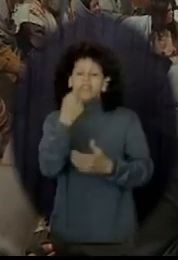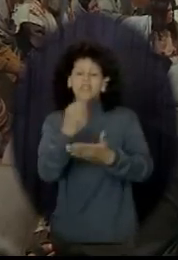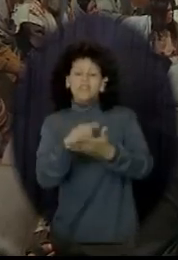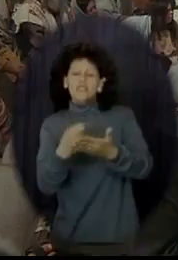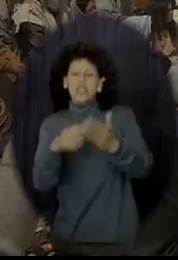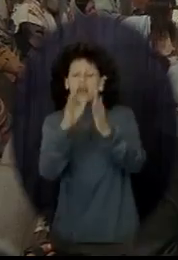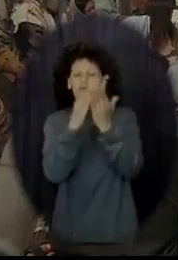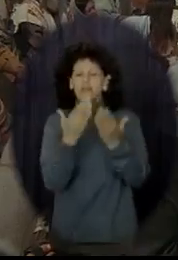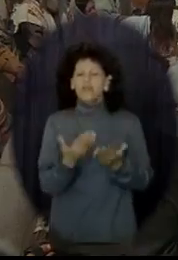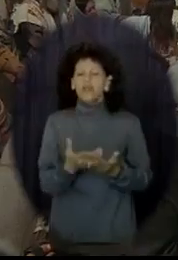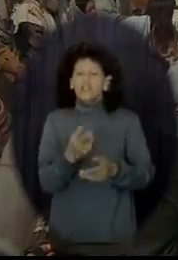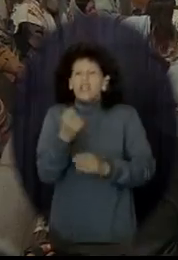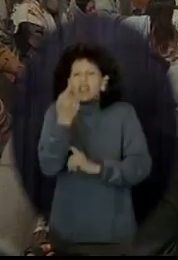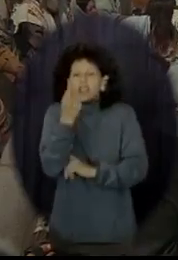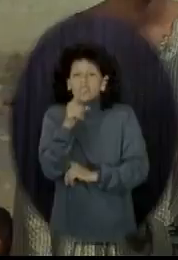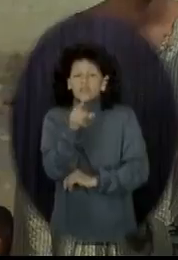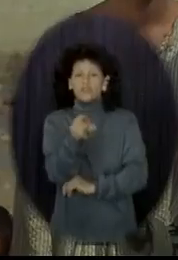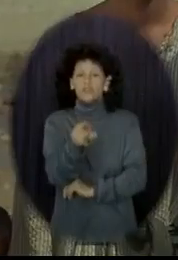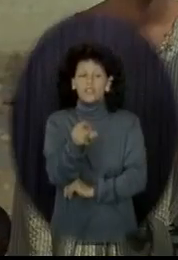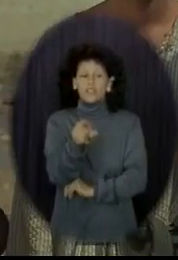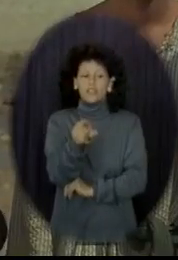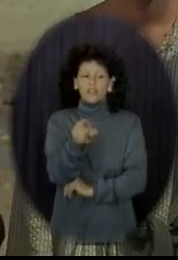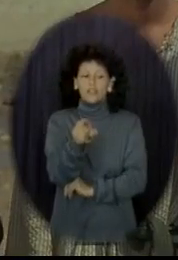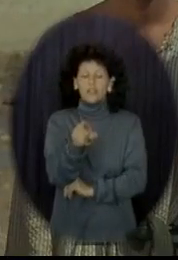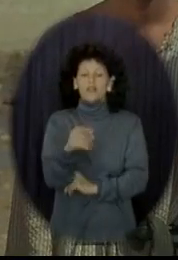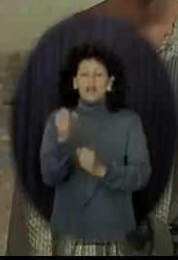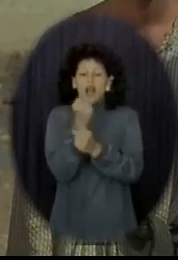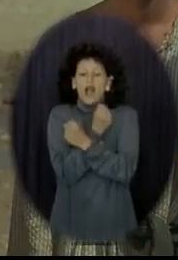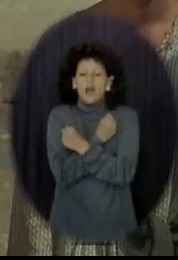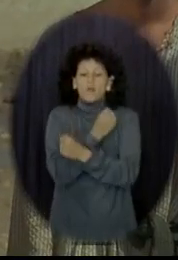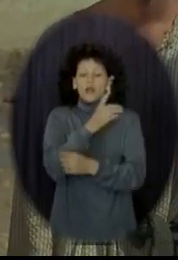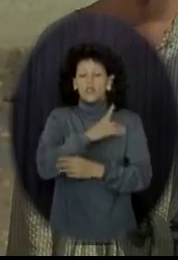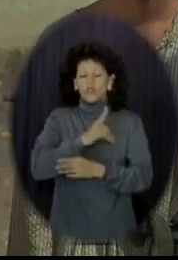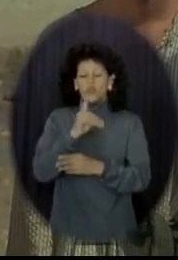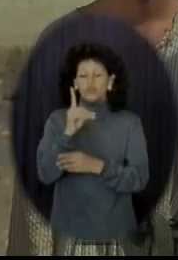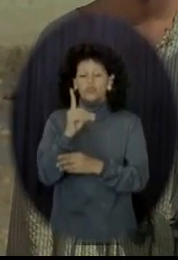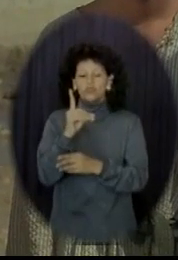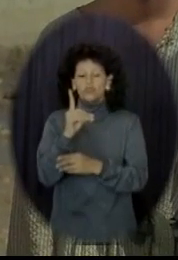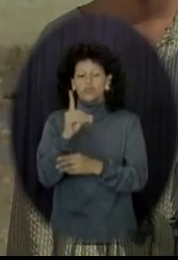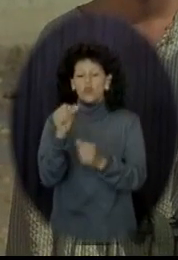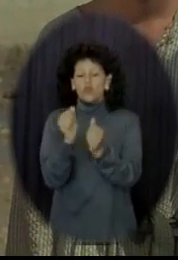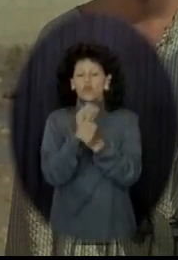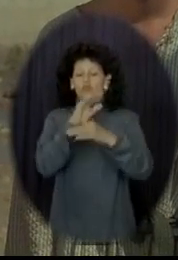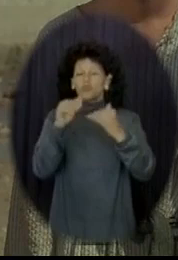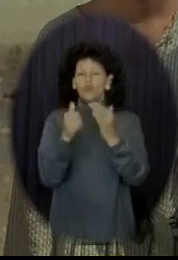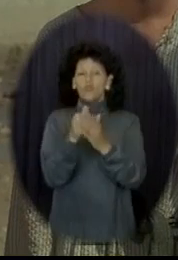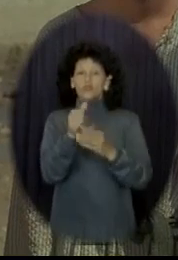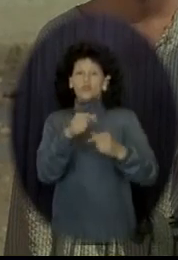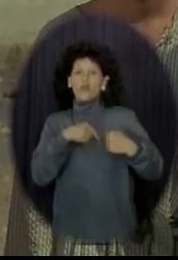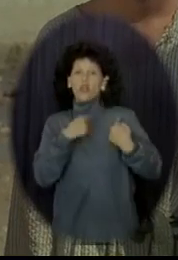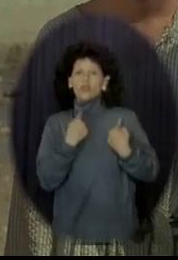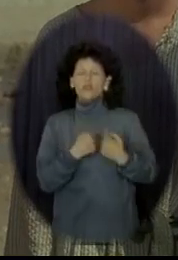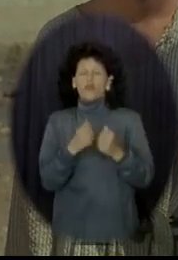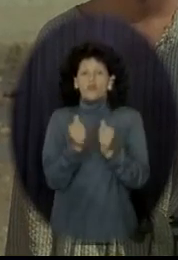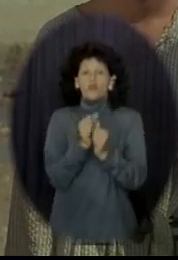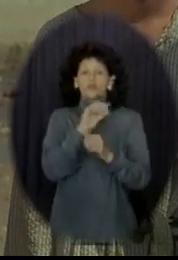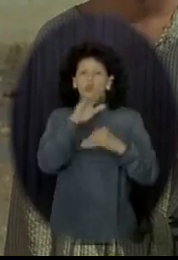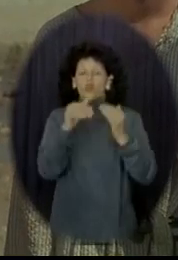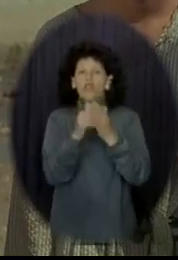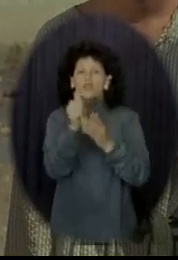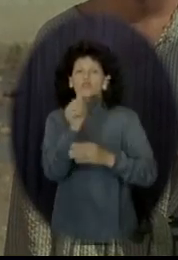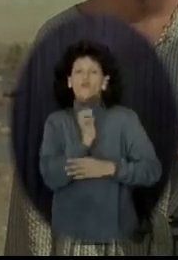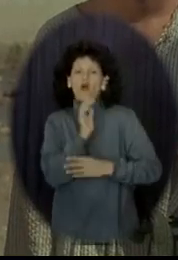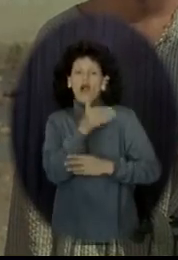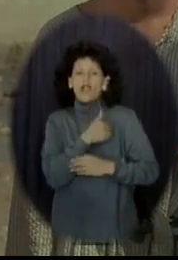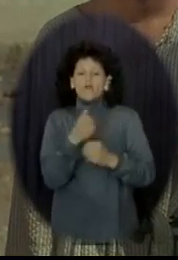hacer? ¿Qué está escrito en la ley? ¿Qué es lo que entienden? Ama al Señor tu Dios con todo tu